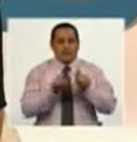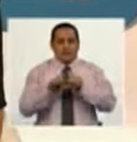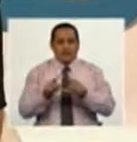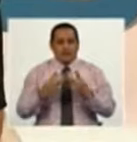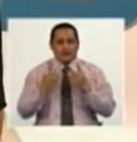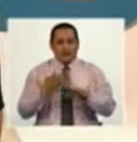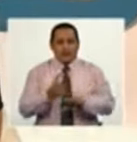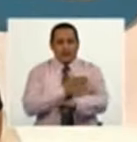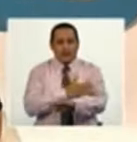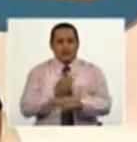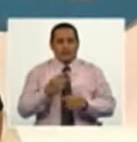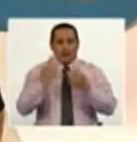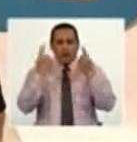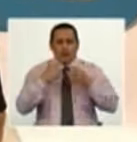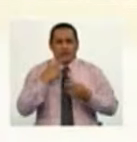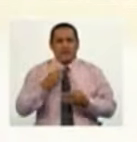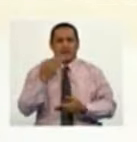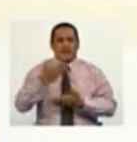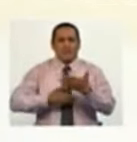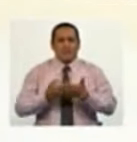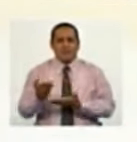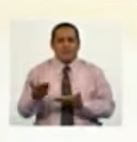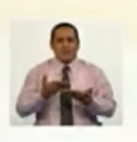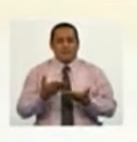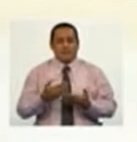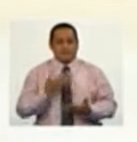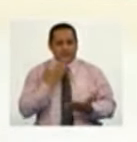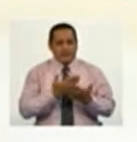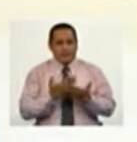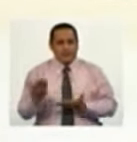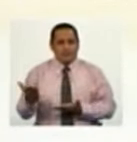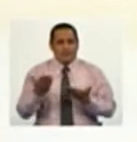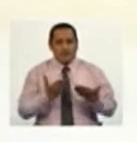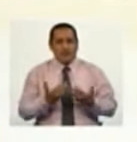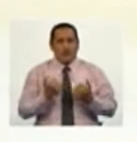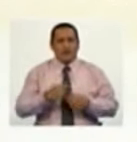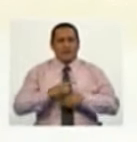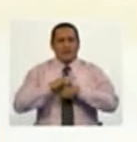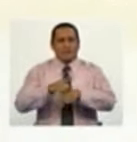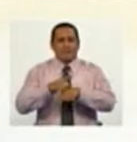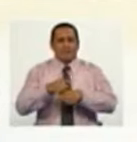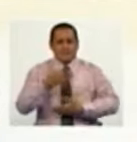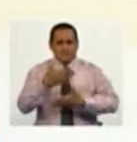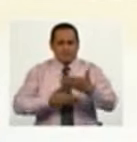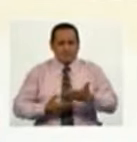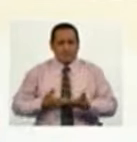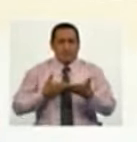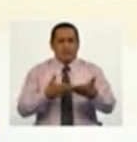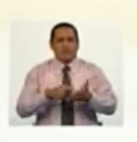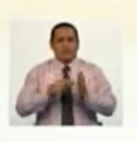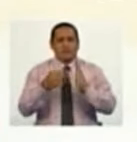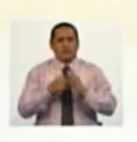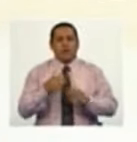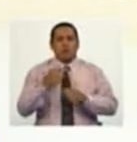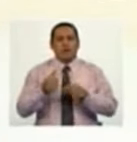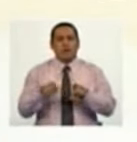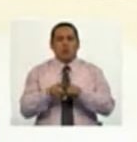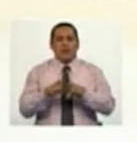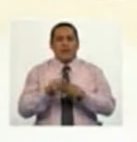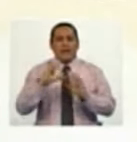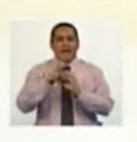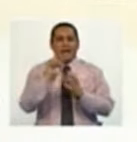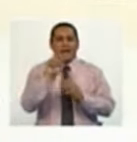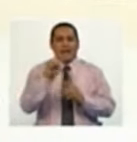de principio de inmediatez laboral. Muy bien, muchas gracias por la invitación. Antes que nada, el principio de inmediatez está concebido como una